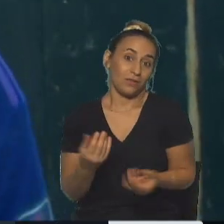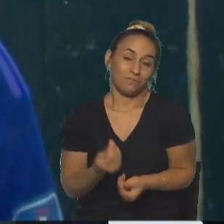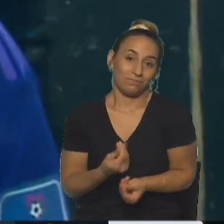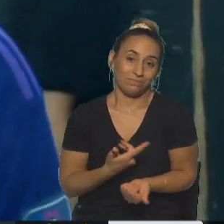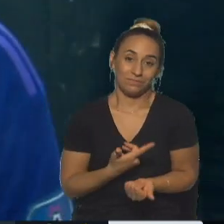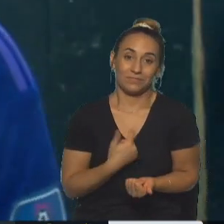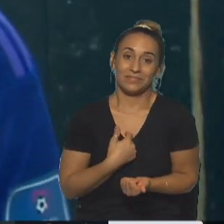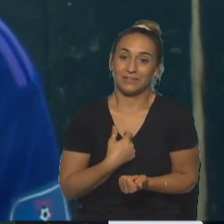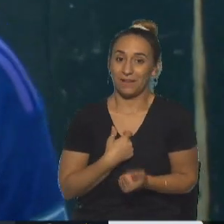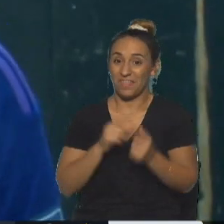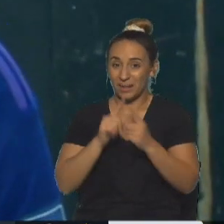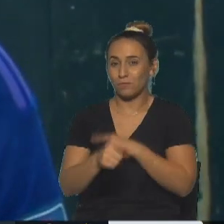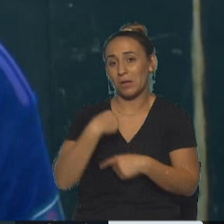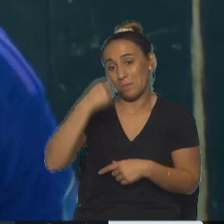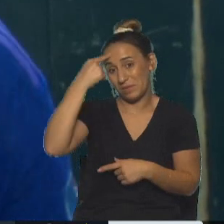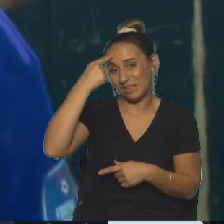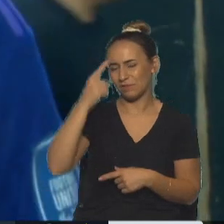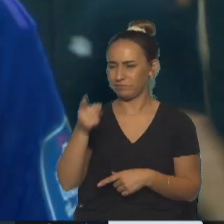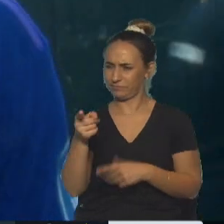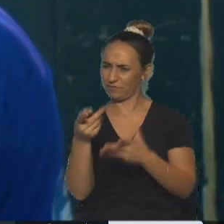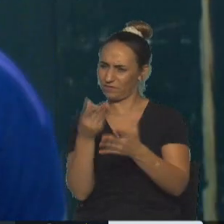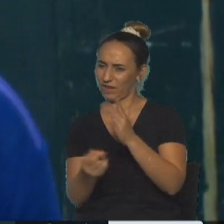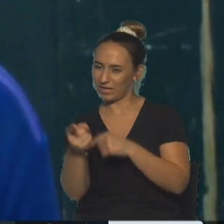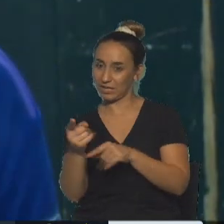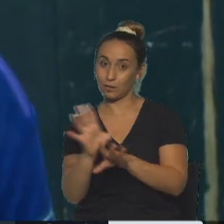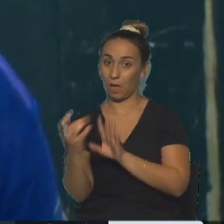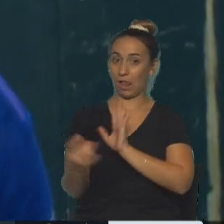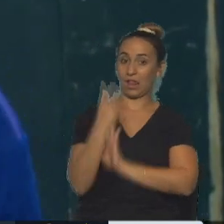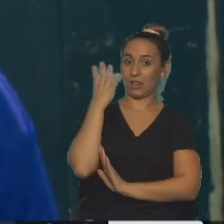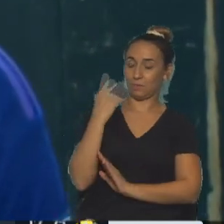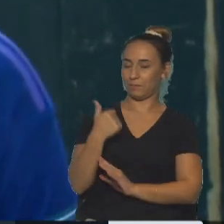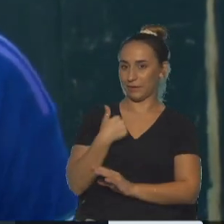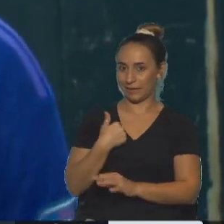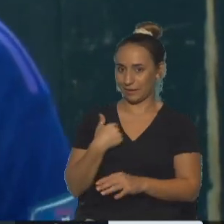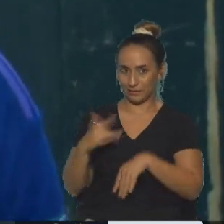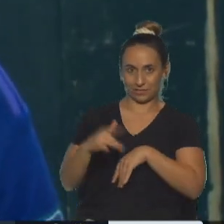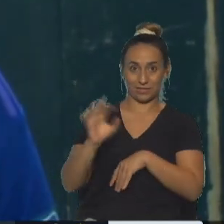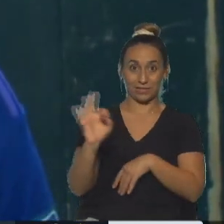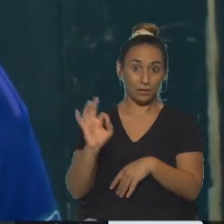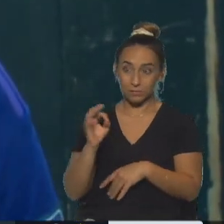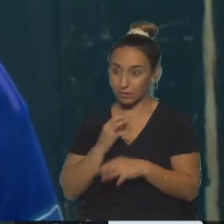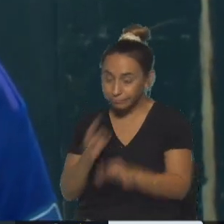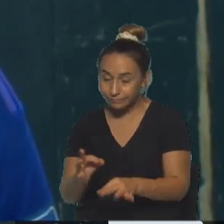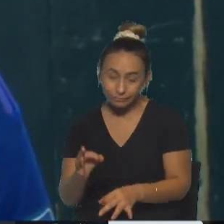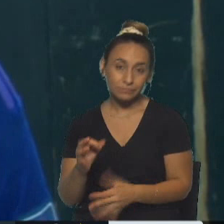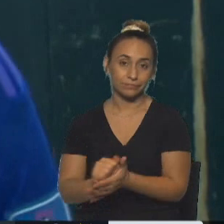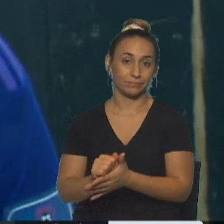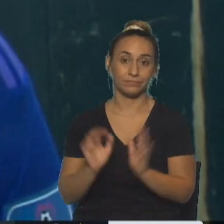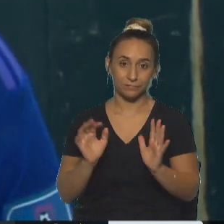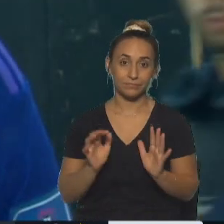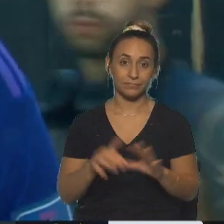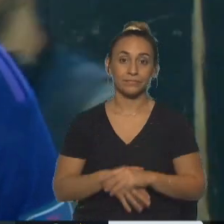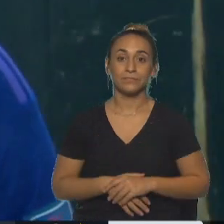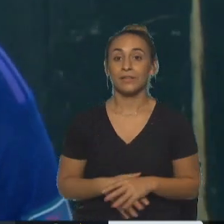Cuando te tira de cabeza, porque pensás que es un error, ¿viste? Como que te van a sacar rápido porque no era tu turno, pero qué sé yo, se llegó. Bueno, ya están adentro,